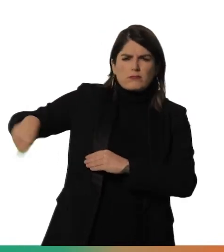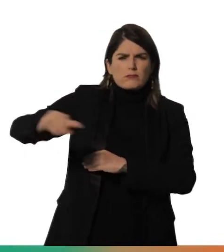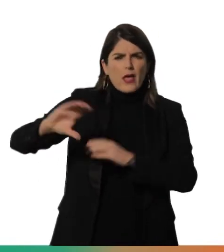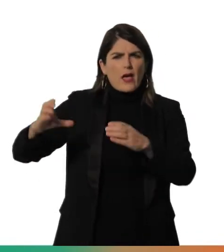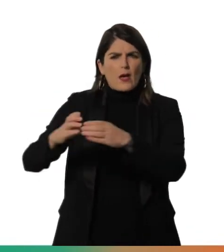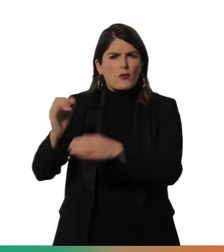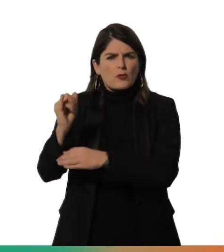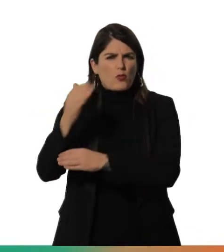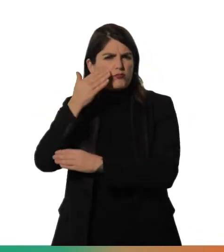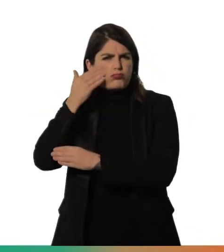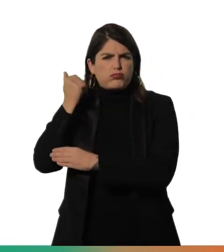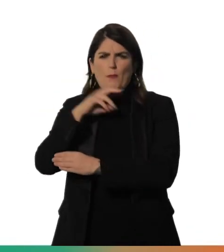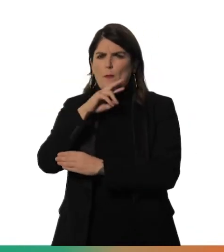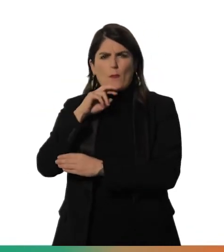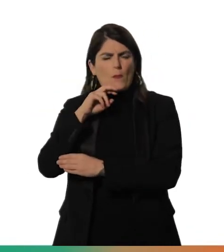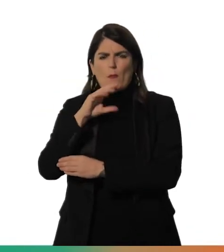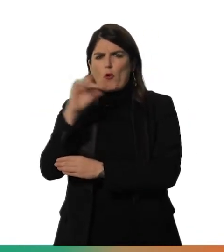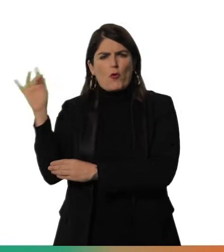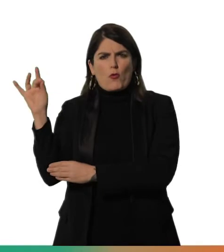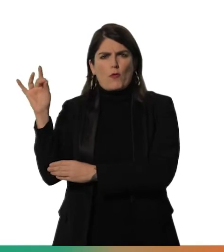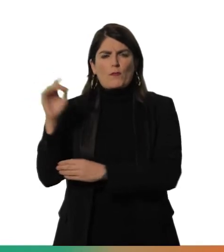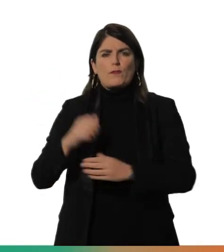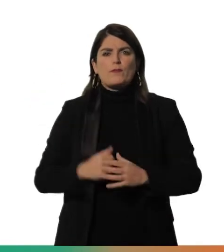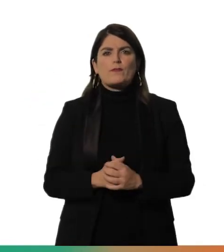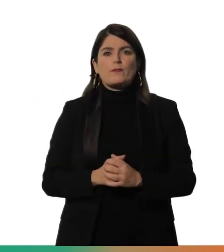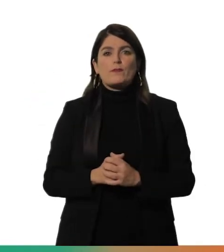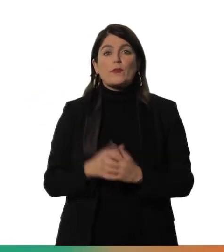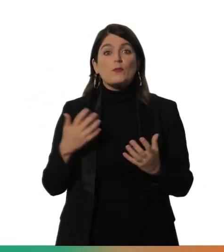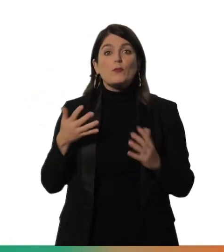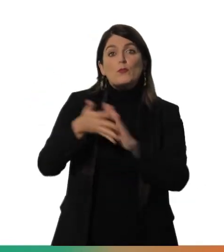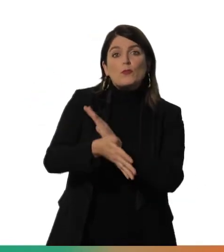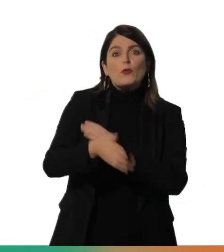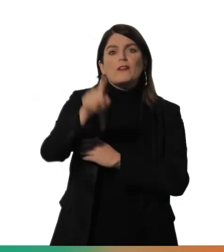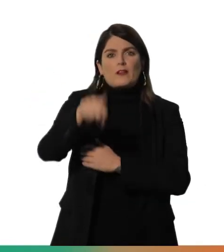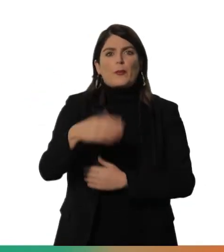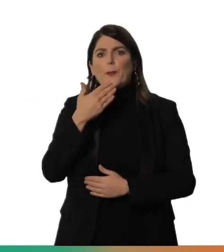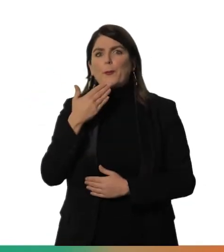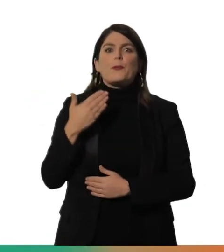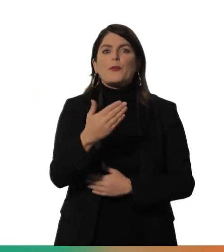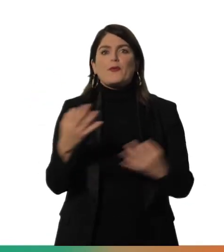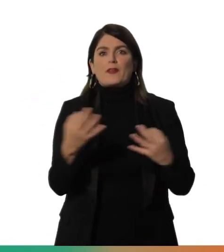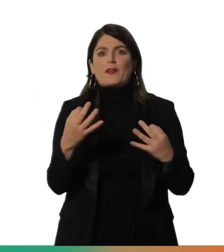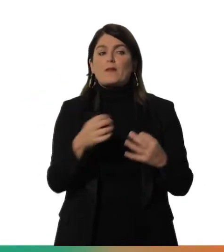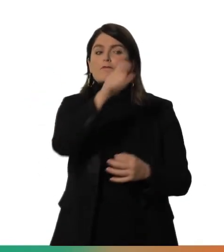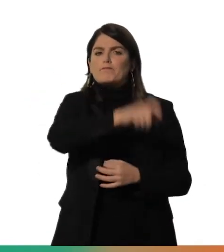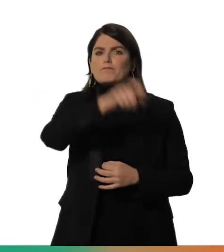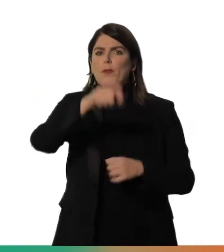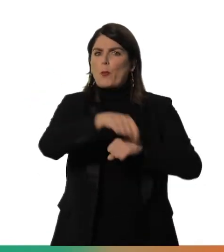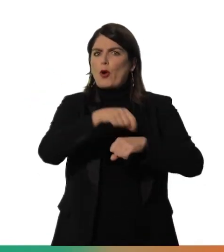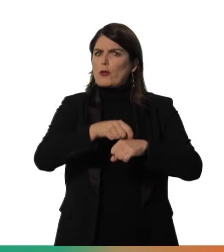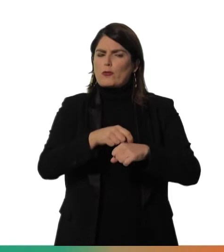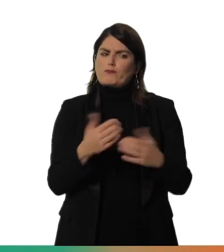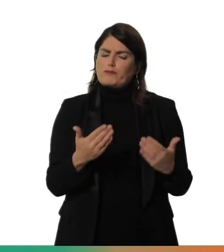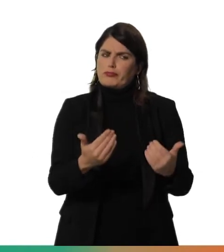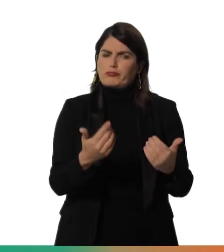un imperio el personal que tenemos. Por eso, también pido que los políticos